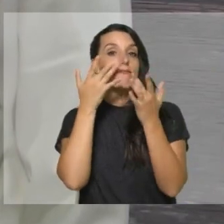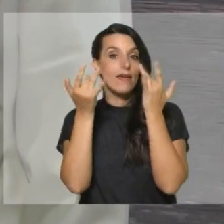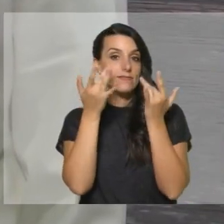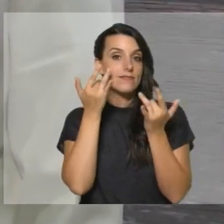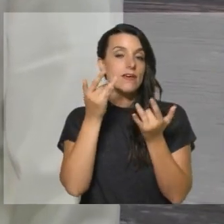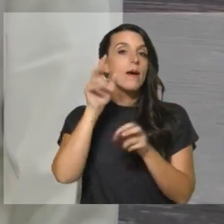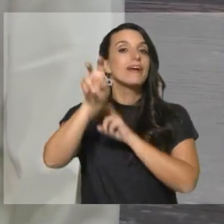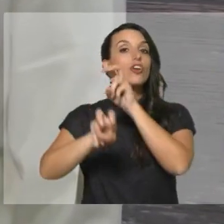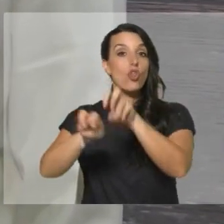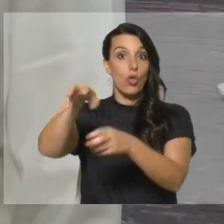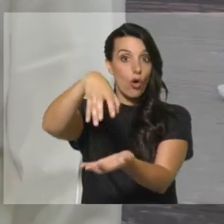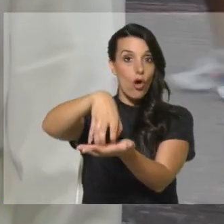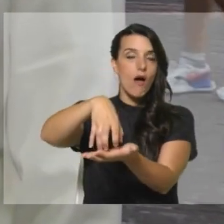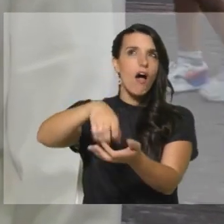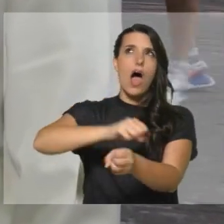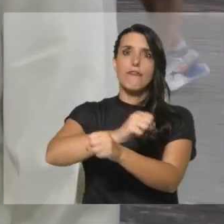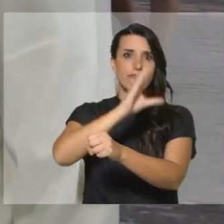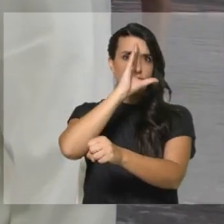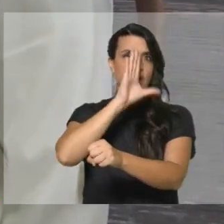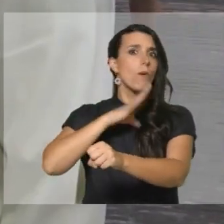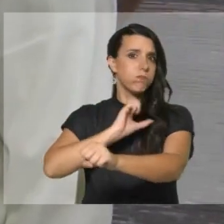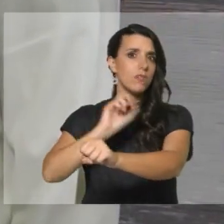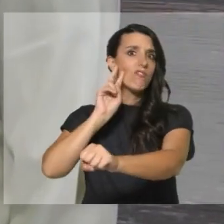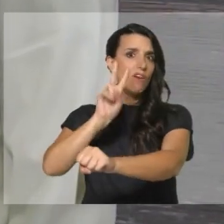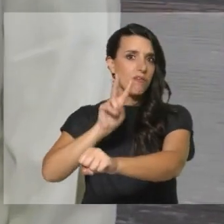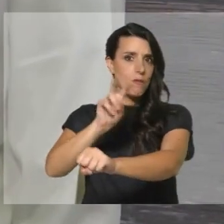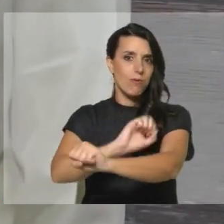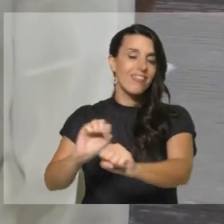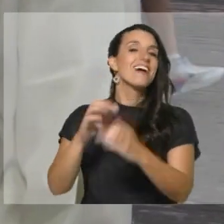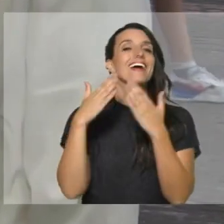del Parque Rodó hasta finales de febrero. Perfecto, muchísimas gracias. Gracias a ustedes, como siempre.